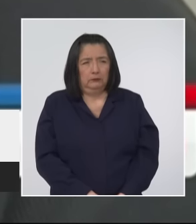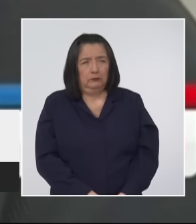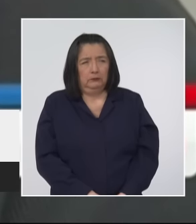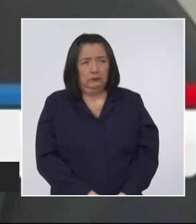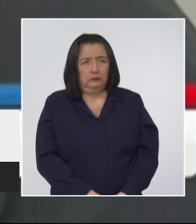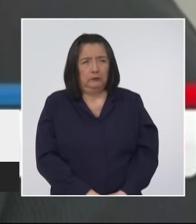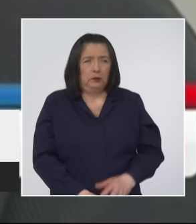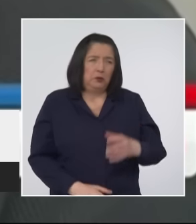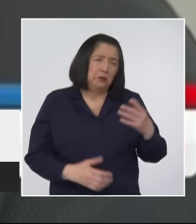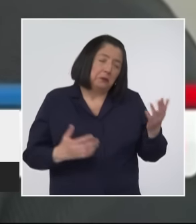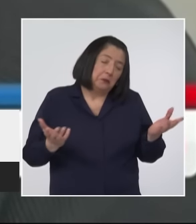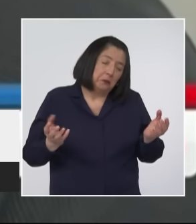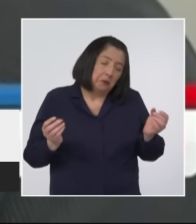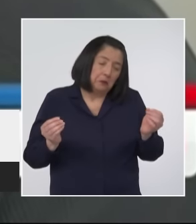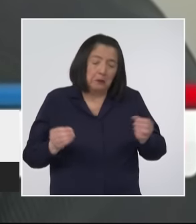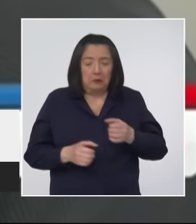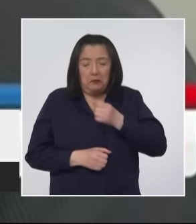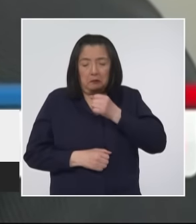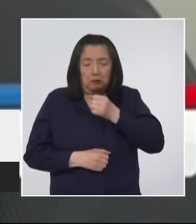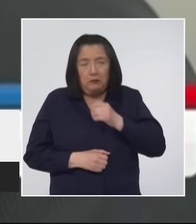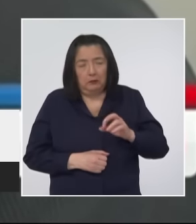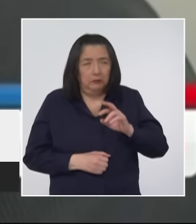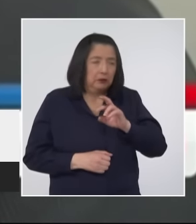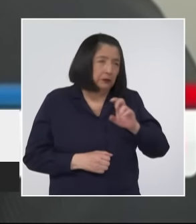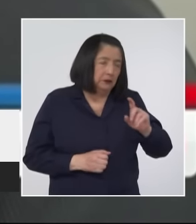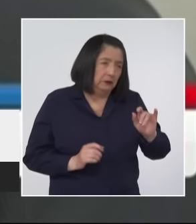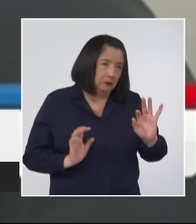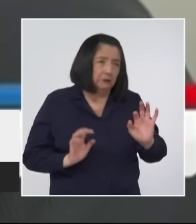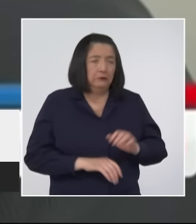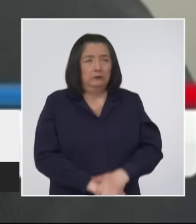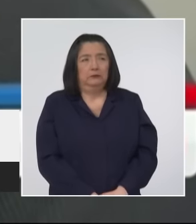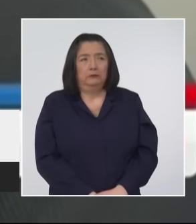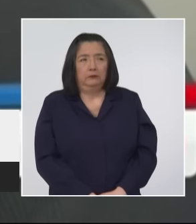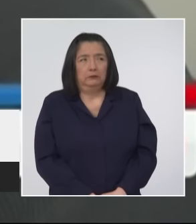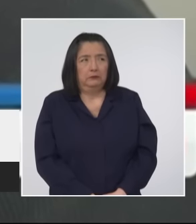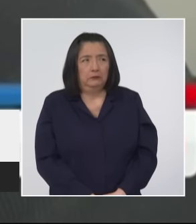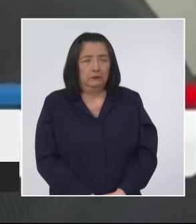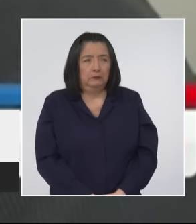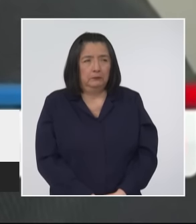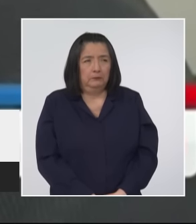O presentador, ¿no? Artista presentador.